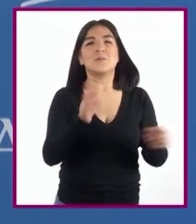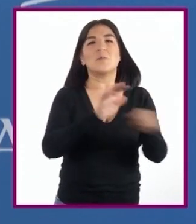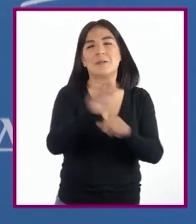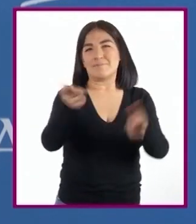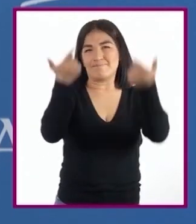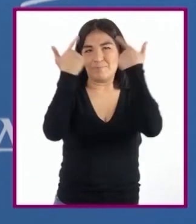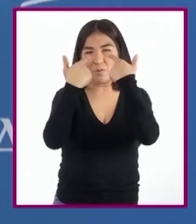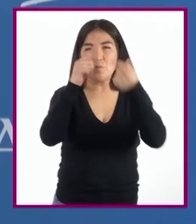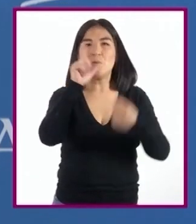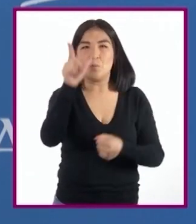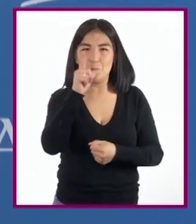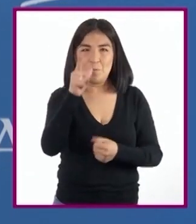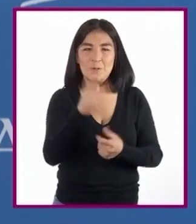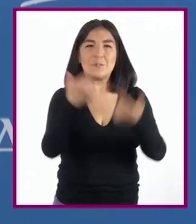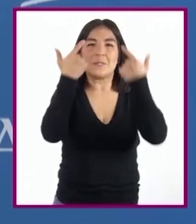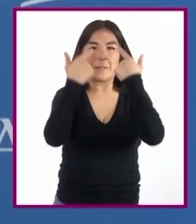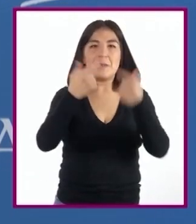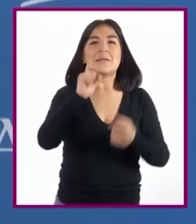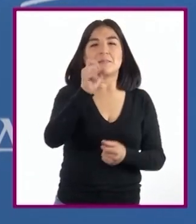láser, con